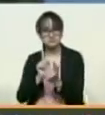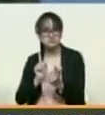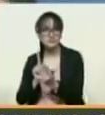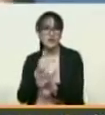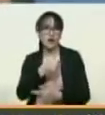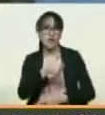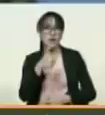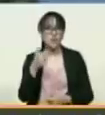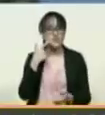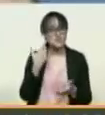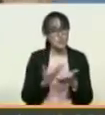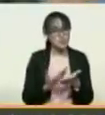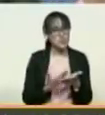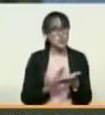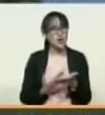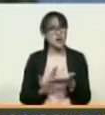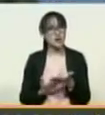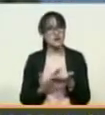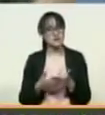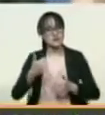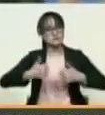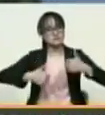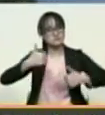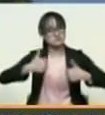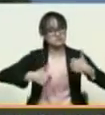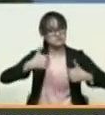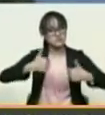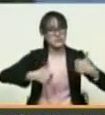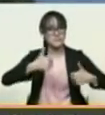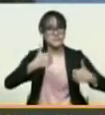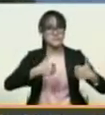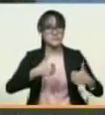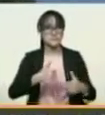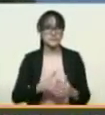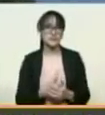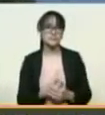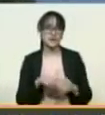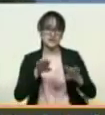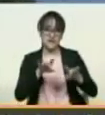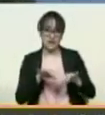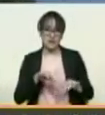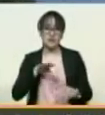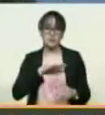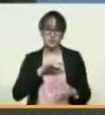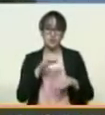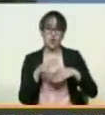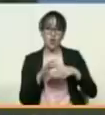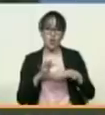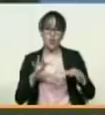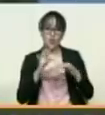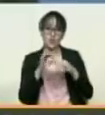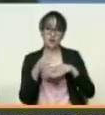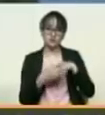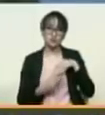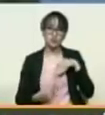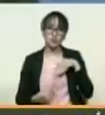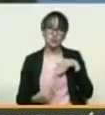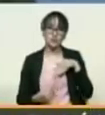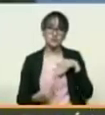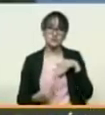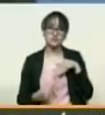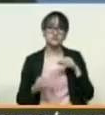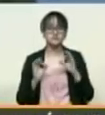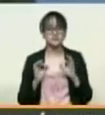hacer propuestas de candidatos o candidatas a la Secretaría General de la UNASUR para buscar